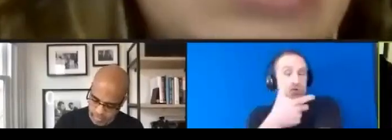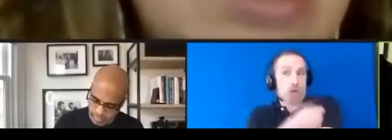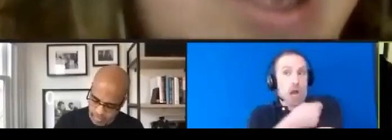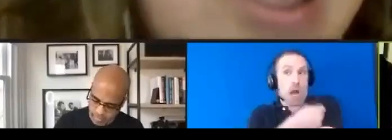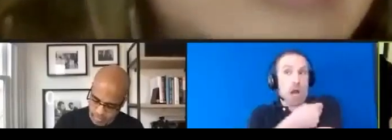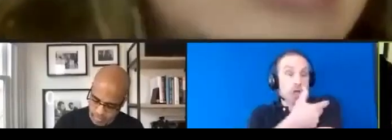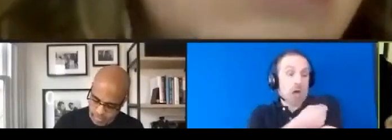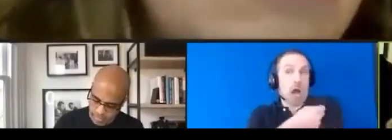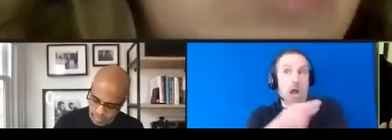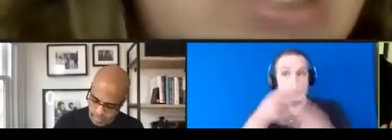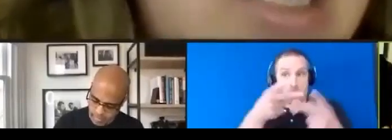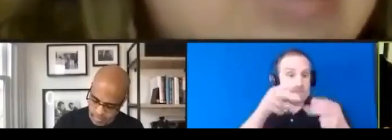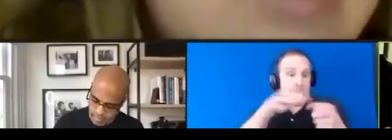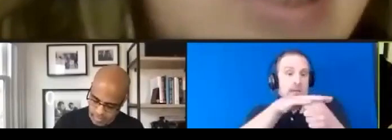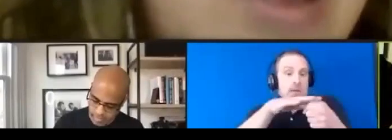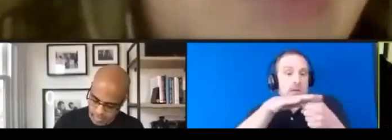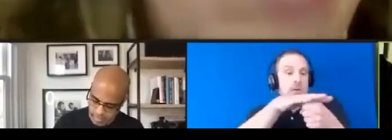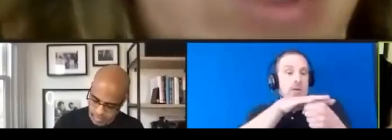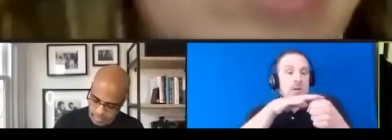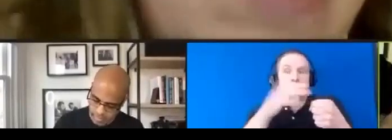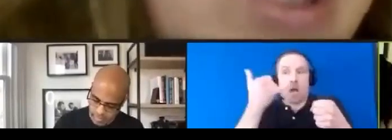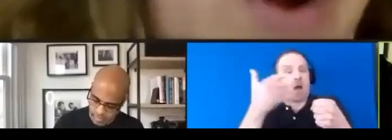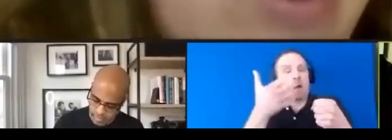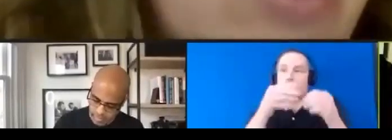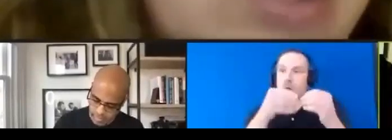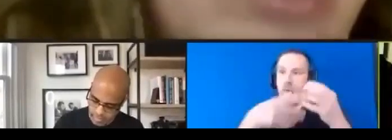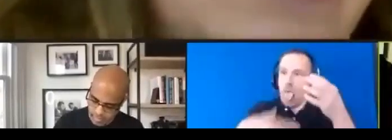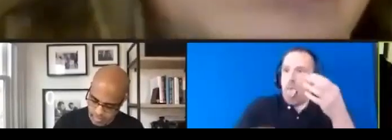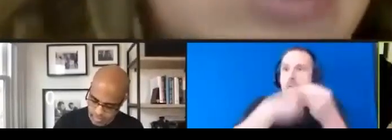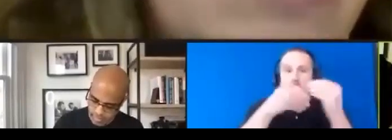con con colegas comunitarias